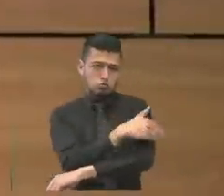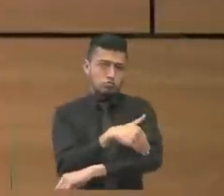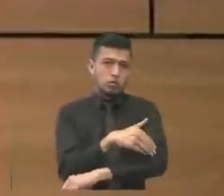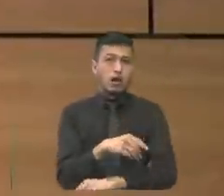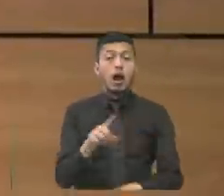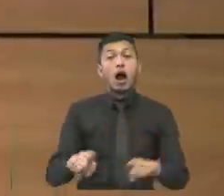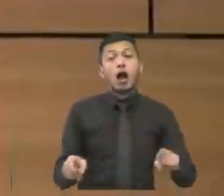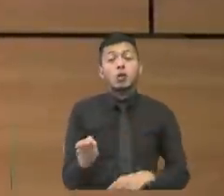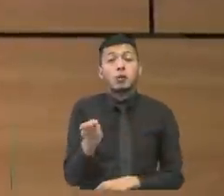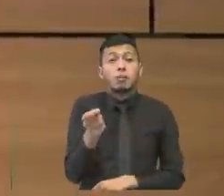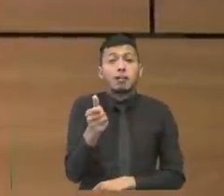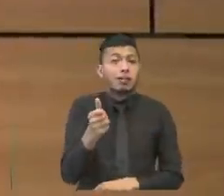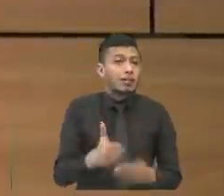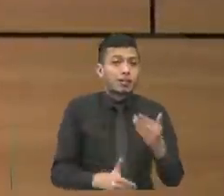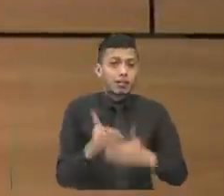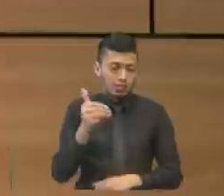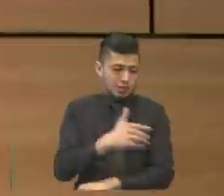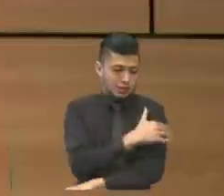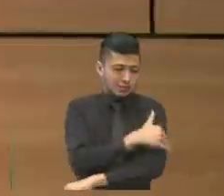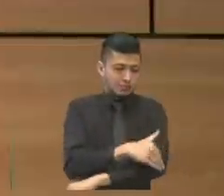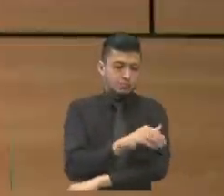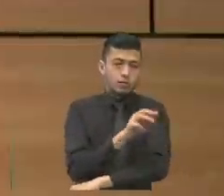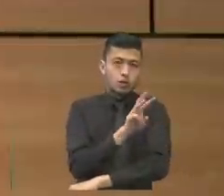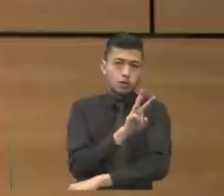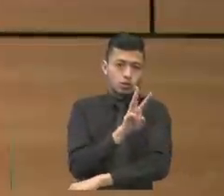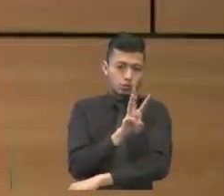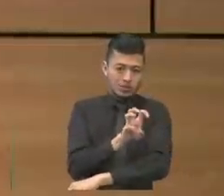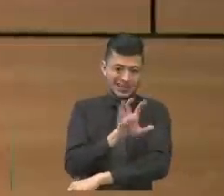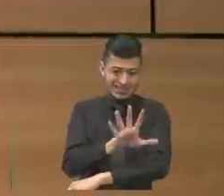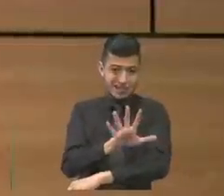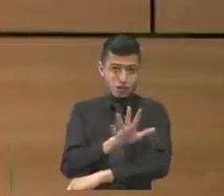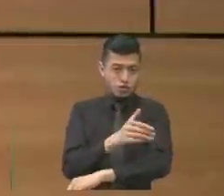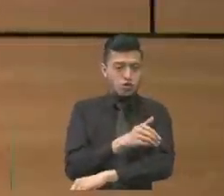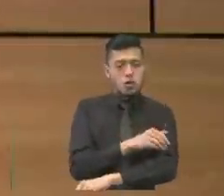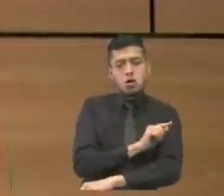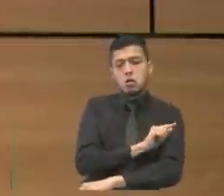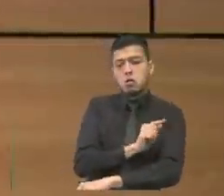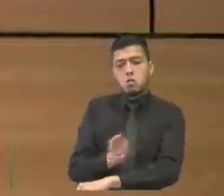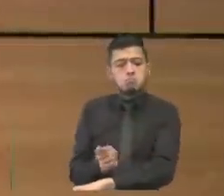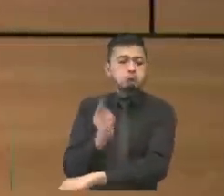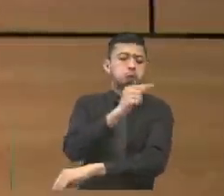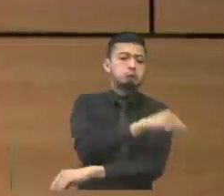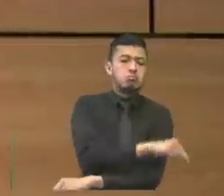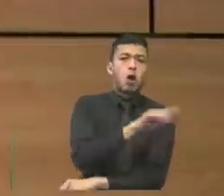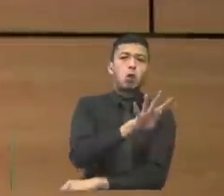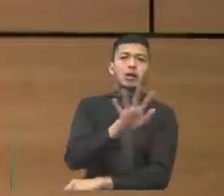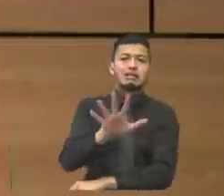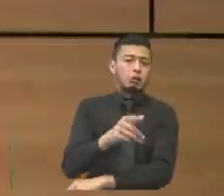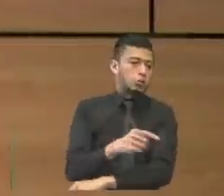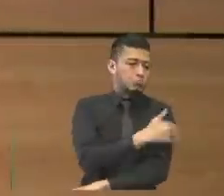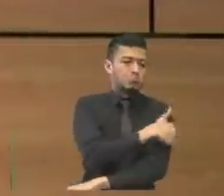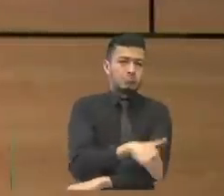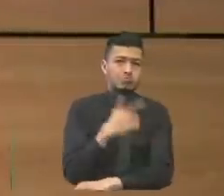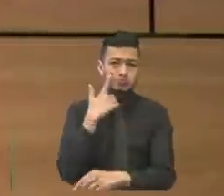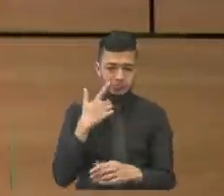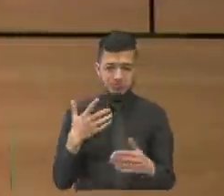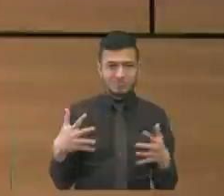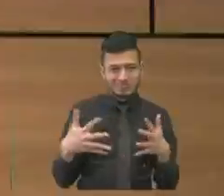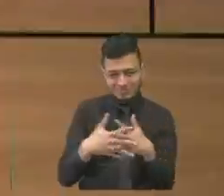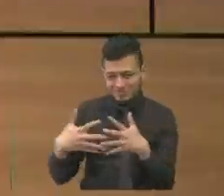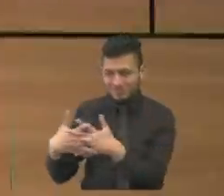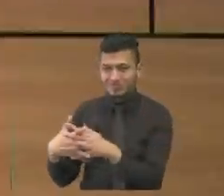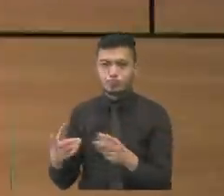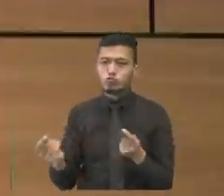Gente que arranca en la 85 y va para la 45. Entonces hay una mezcla de modos. Hay mucho